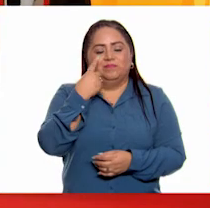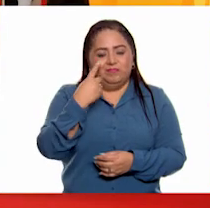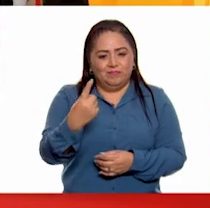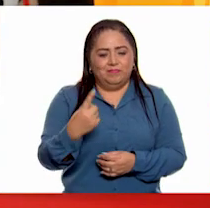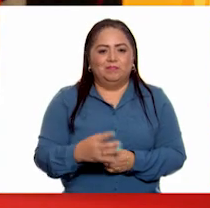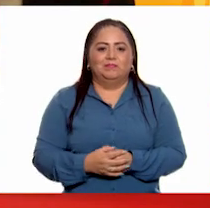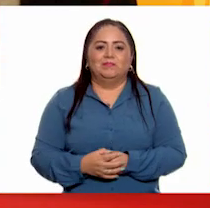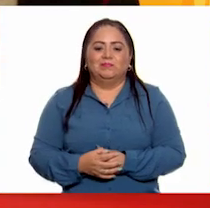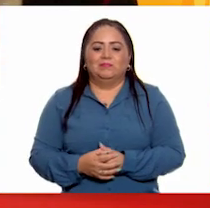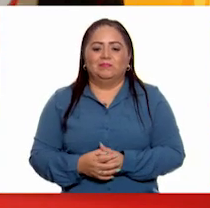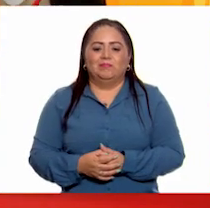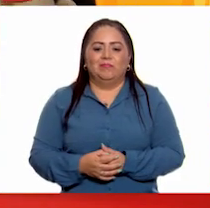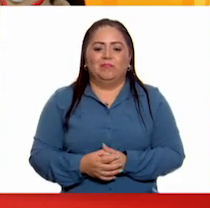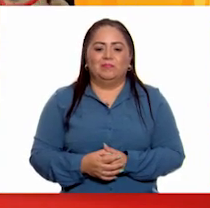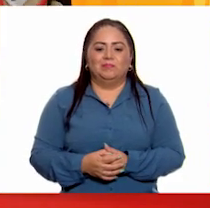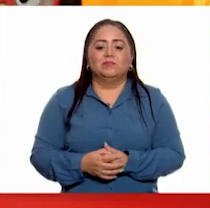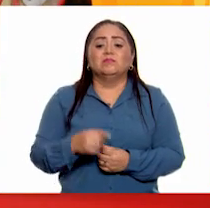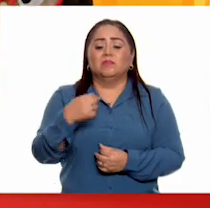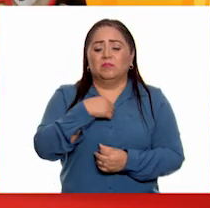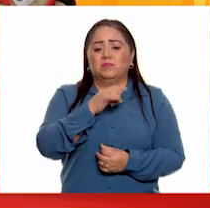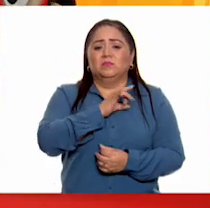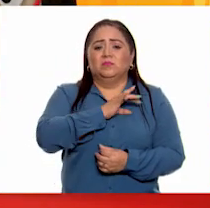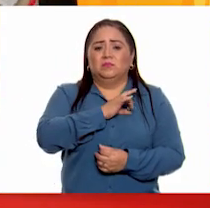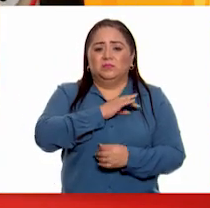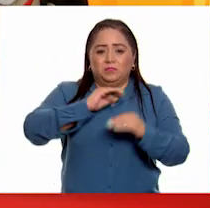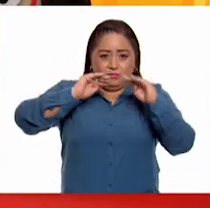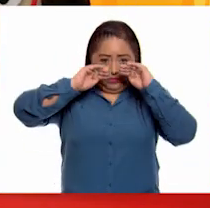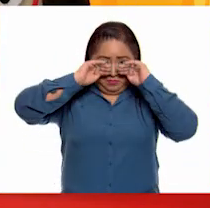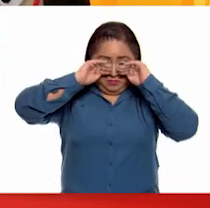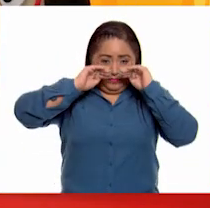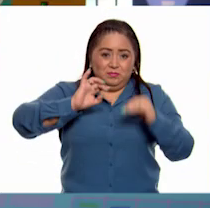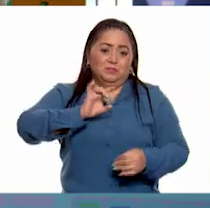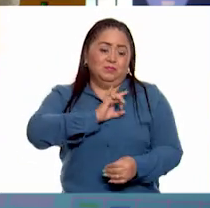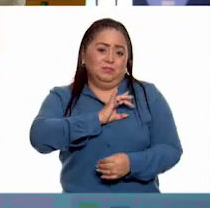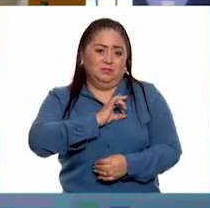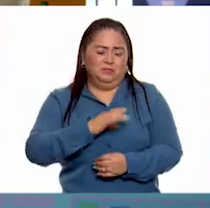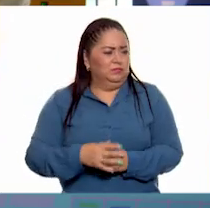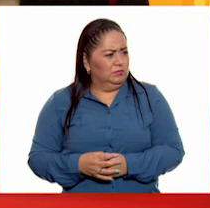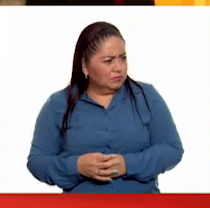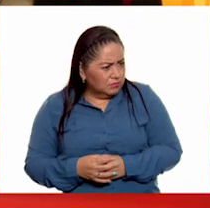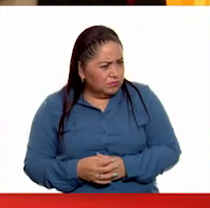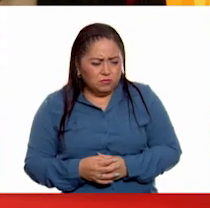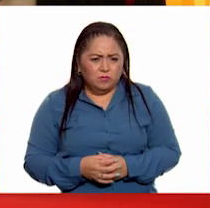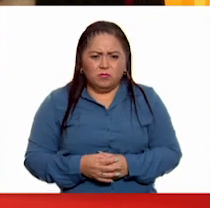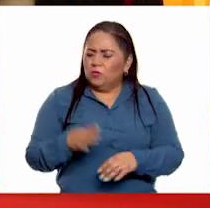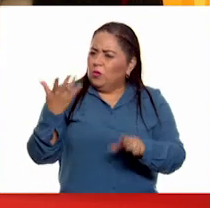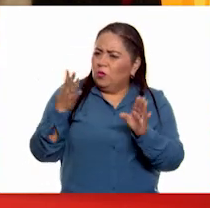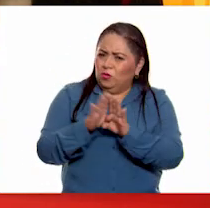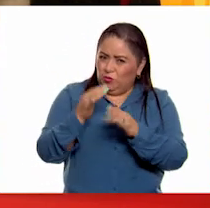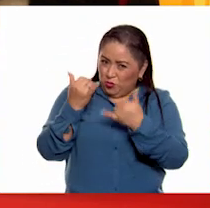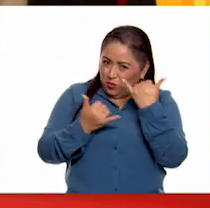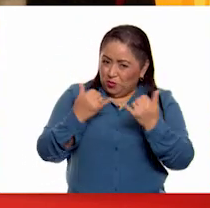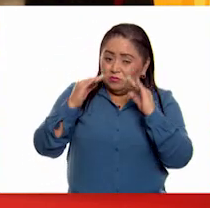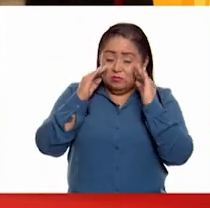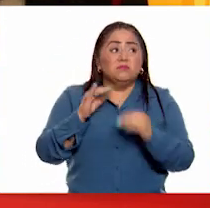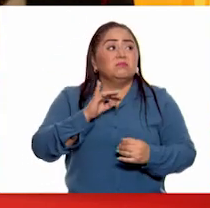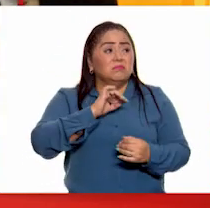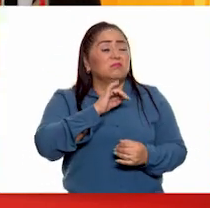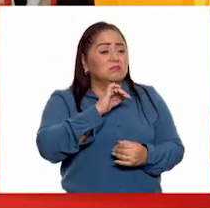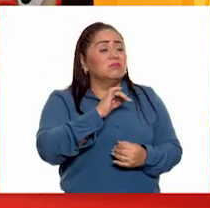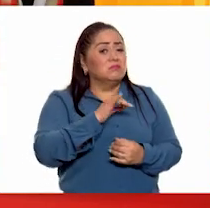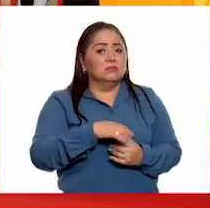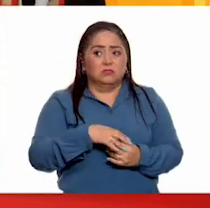Sí. Me dan miedo las escondidas. ¿Ah? ¿No? ¿Cómo? ¿El juego? O